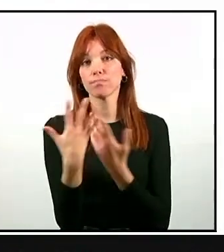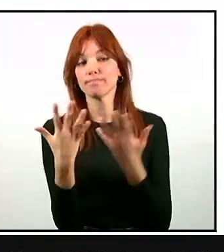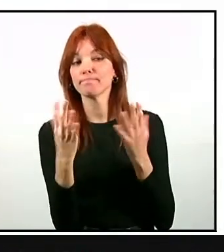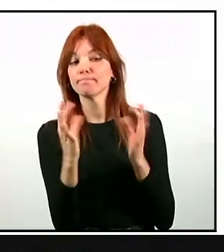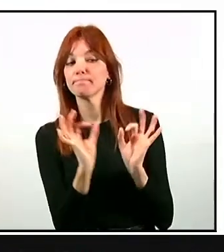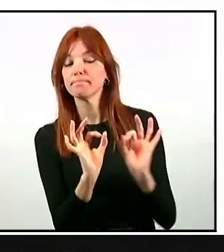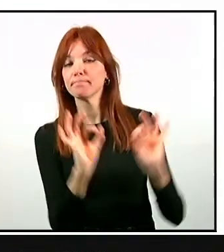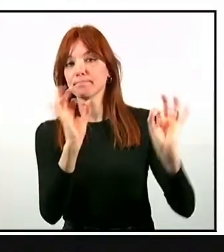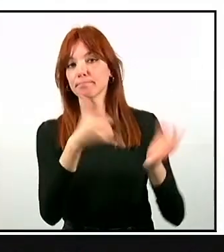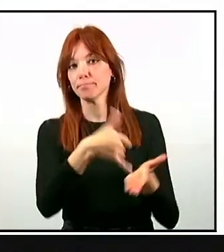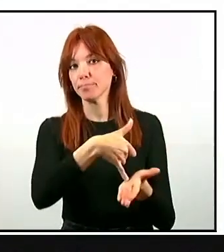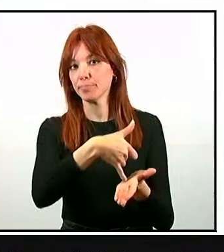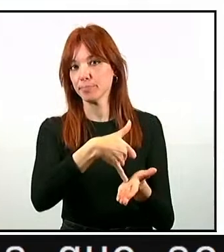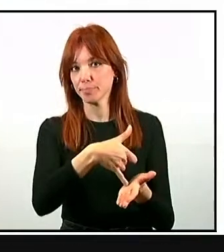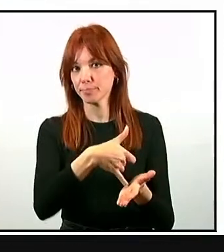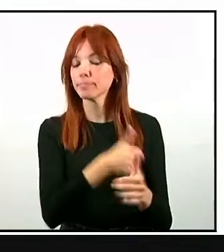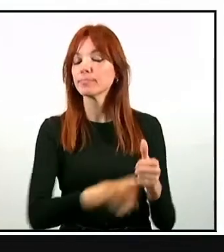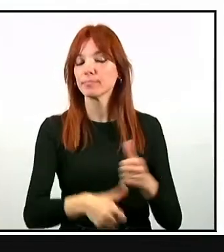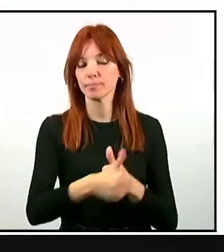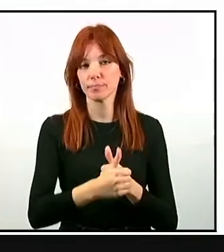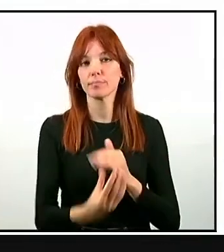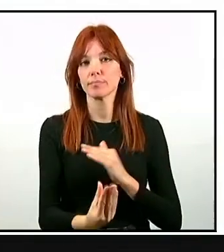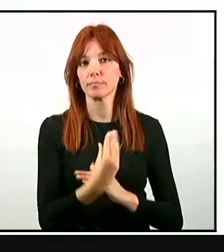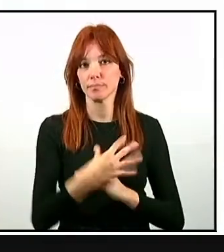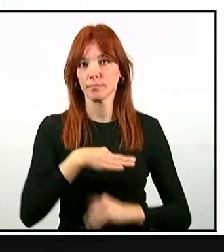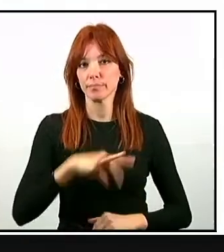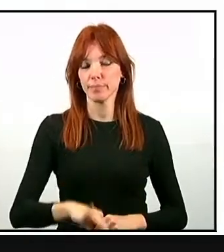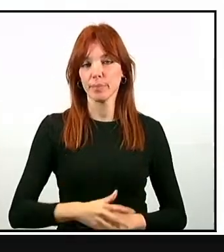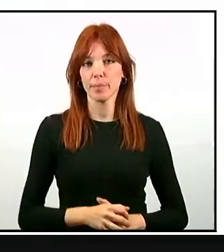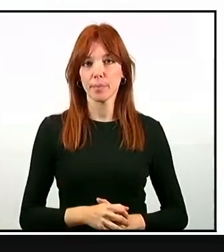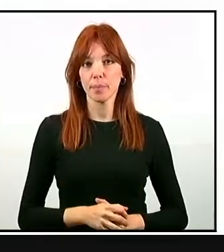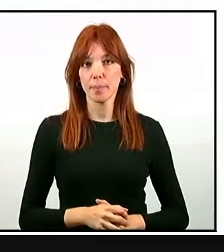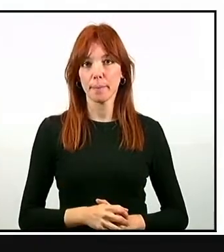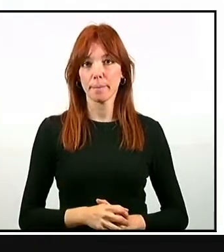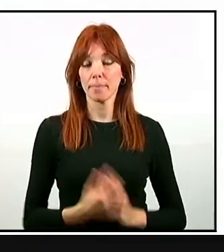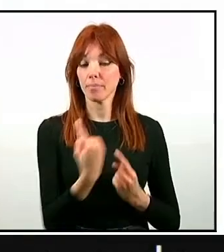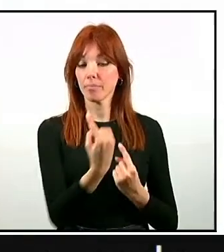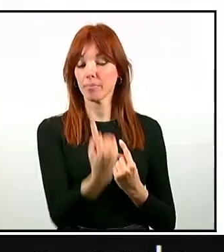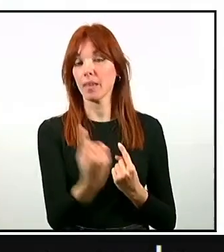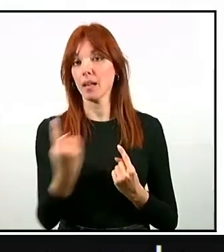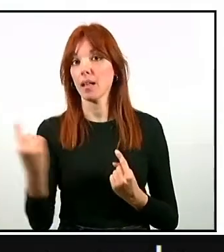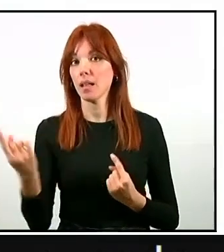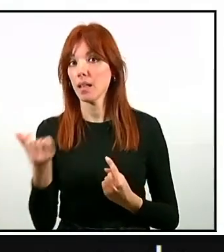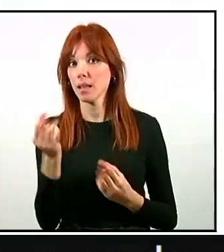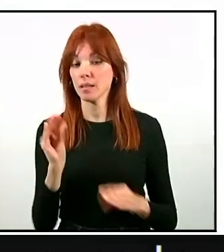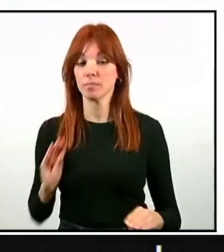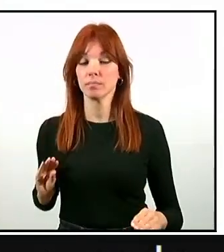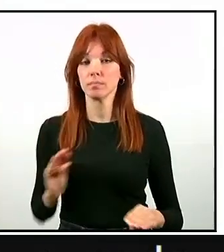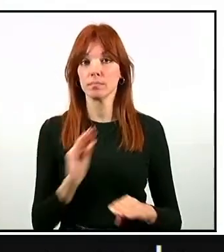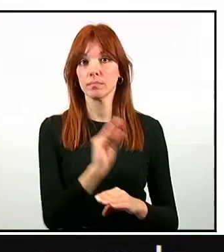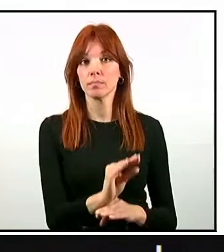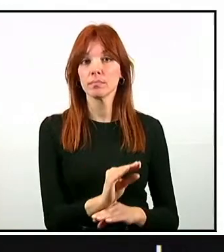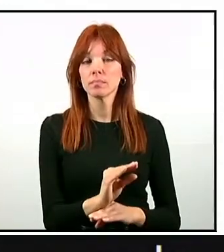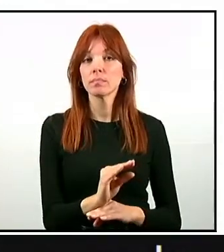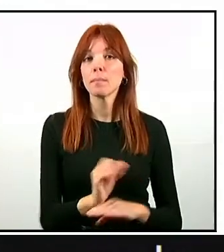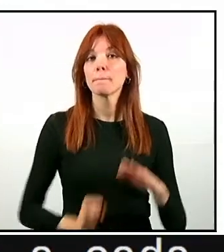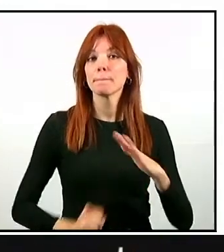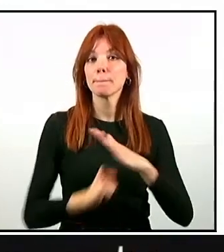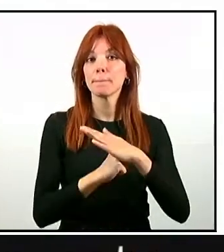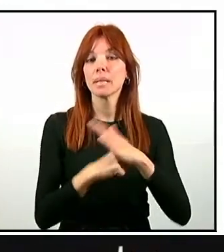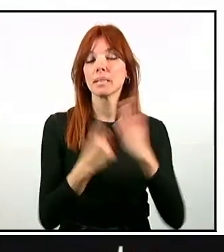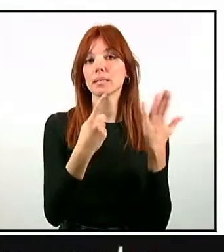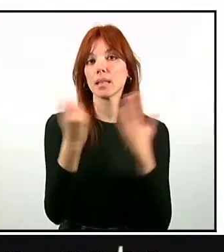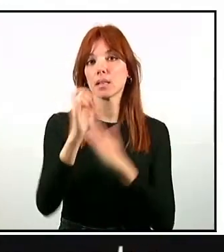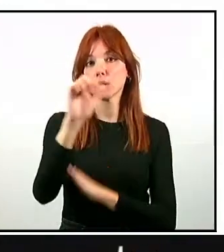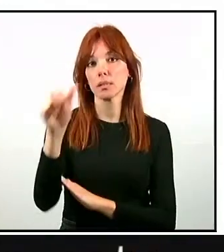especial vulnerabilidad. El importe de la ayuda a cada persona irá o no podrá superar en este caso los